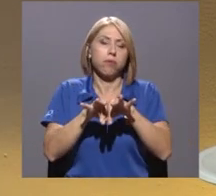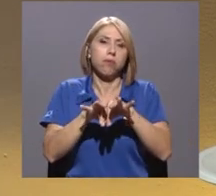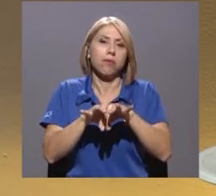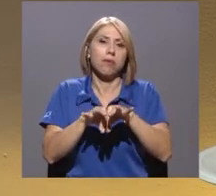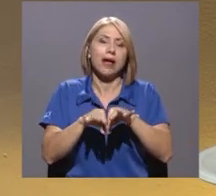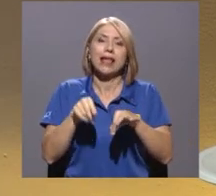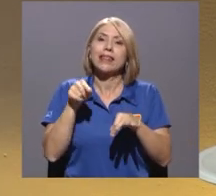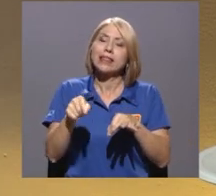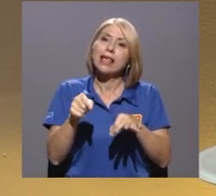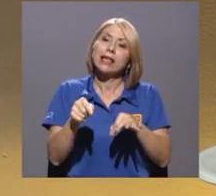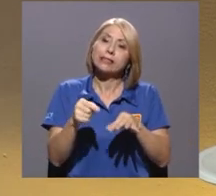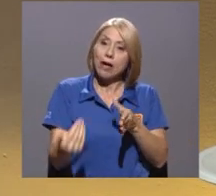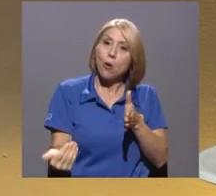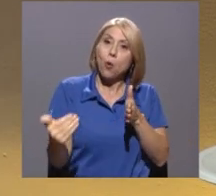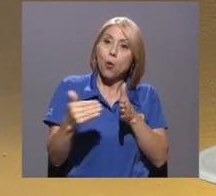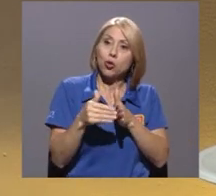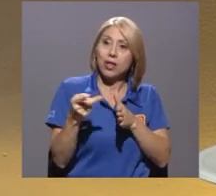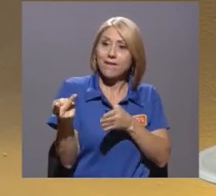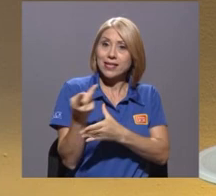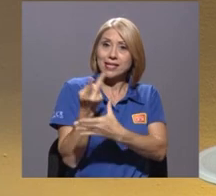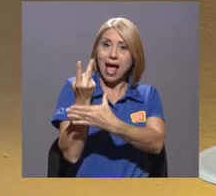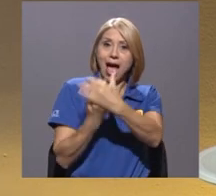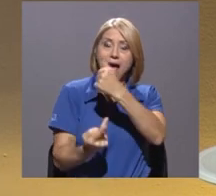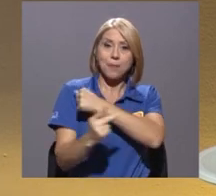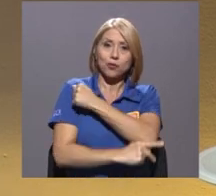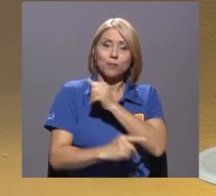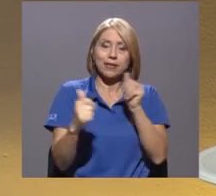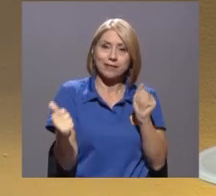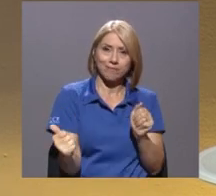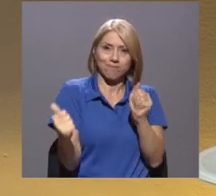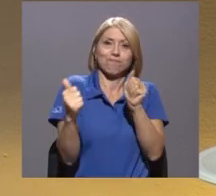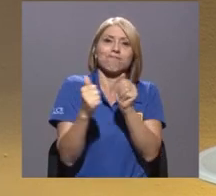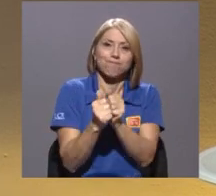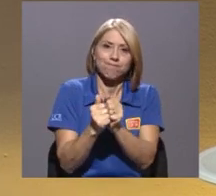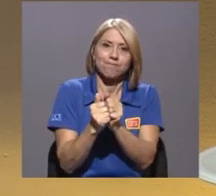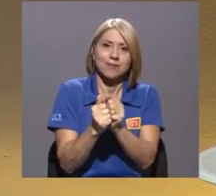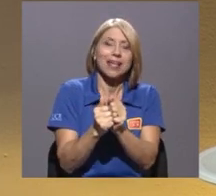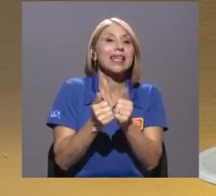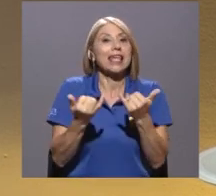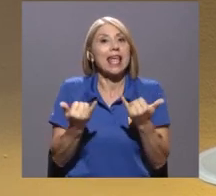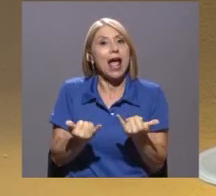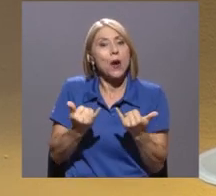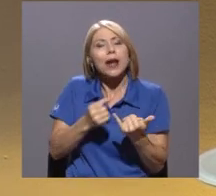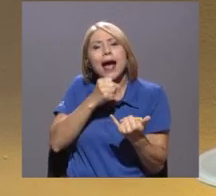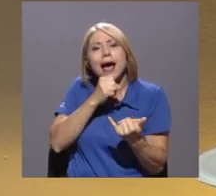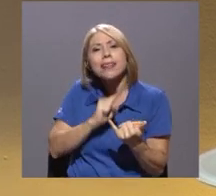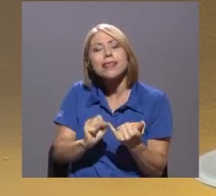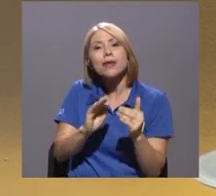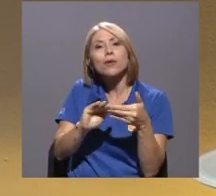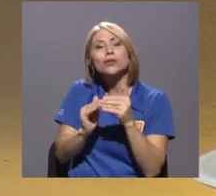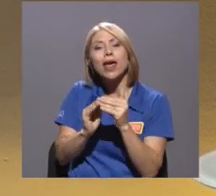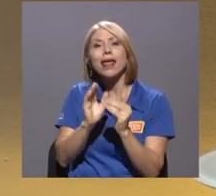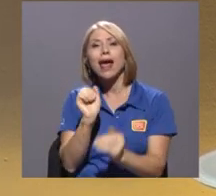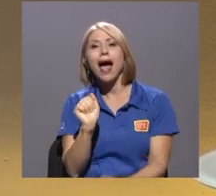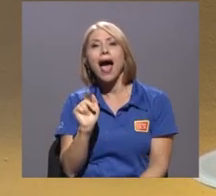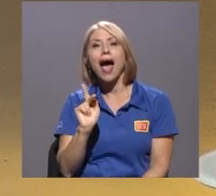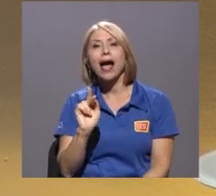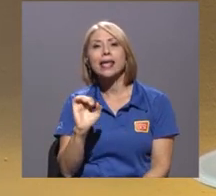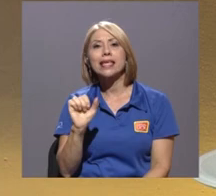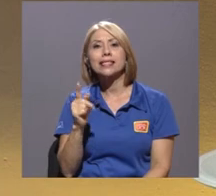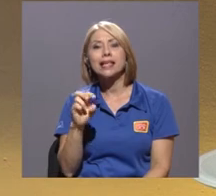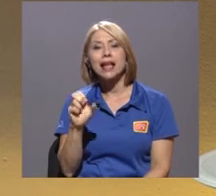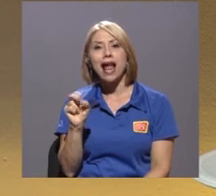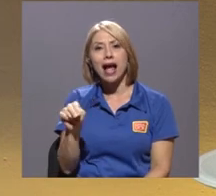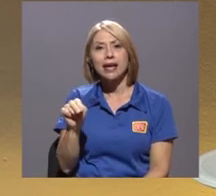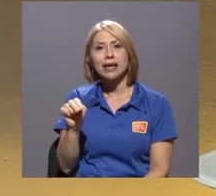refundición ahora que en la antigua ciudad ya que es gran él el